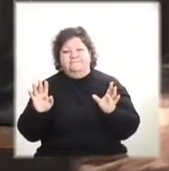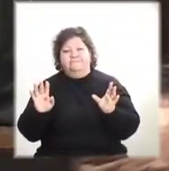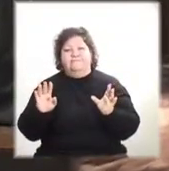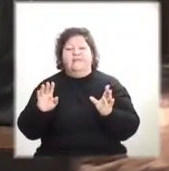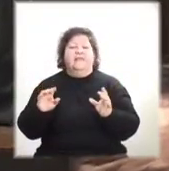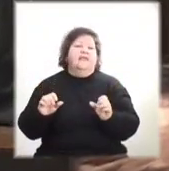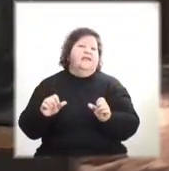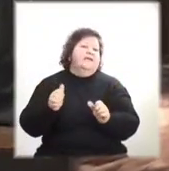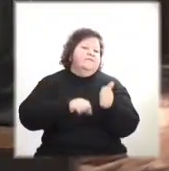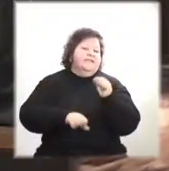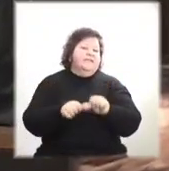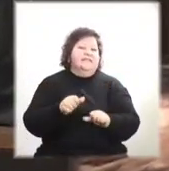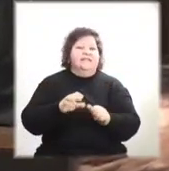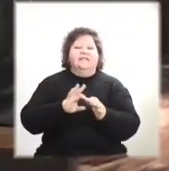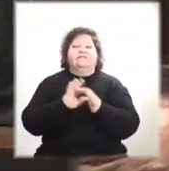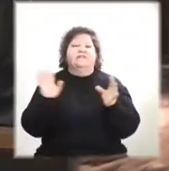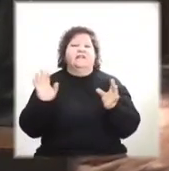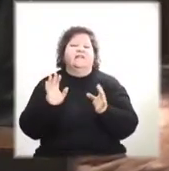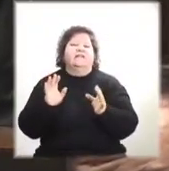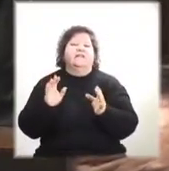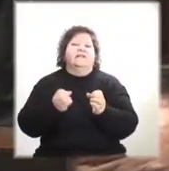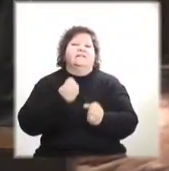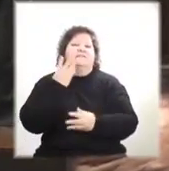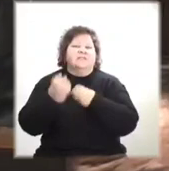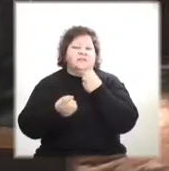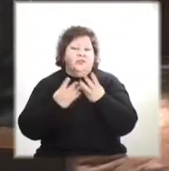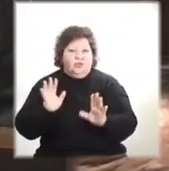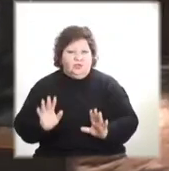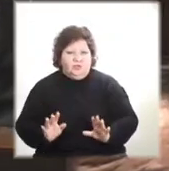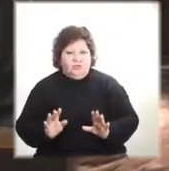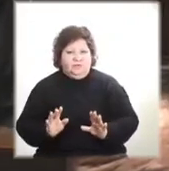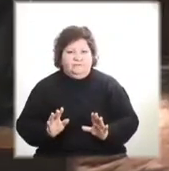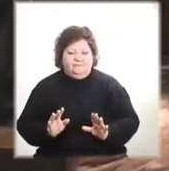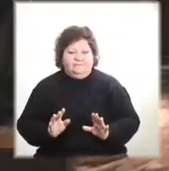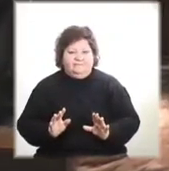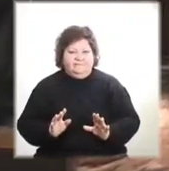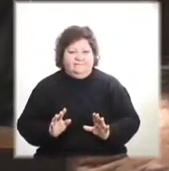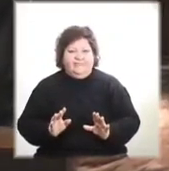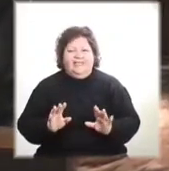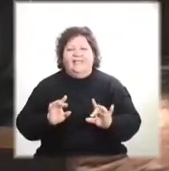Afectan derechos como la libertad de expresión, estamos hablando de libre circulación,